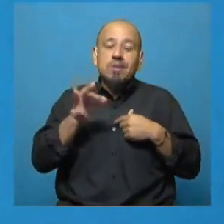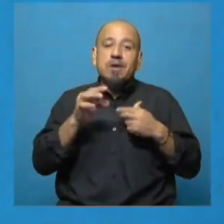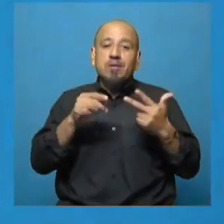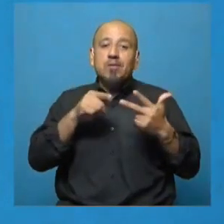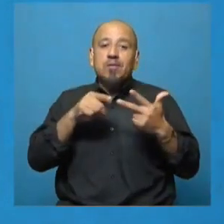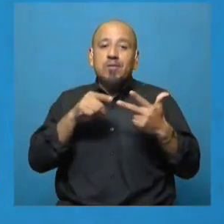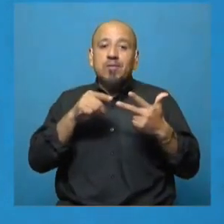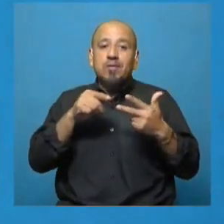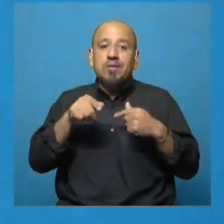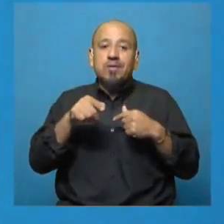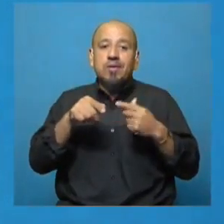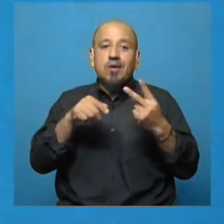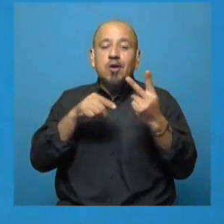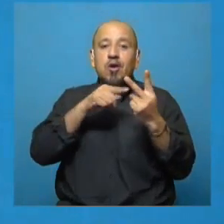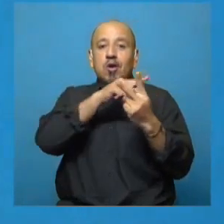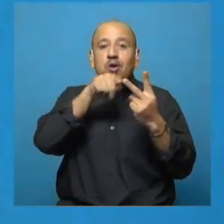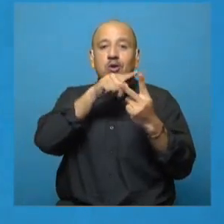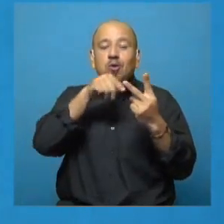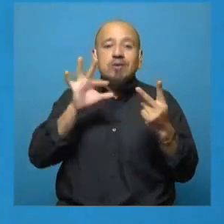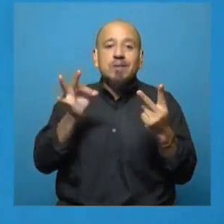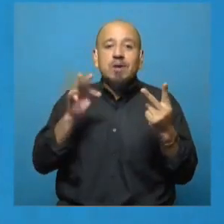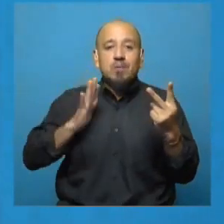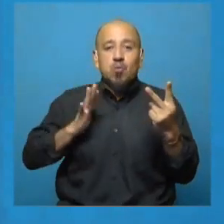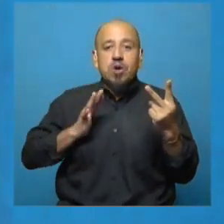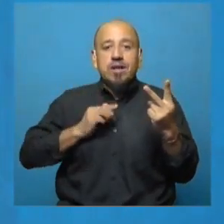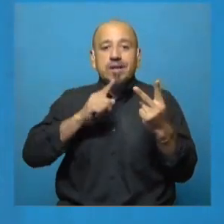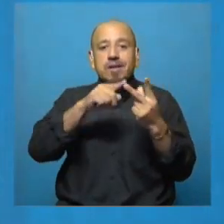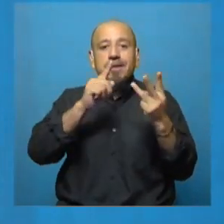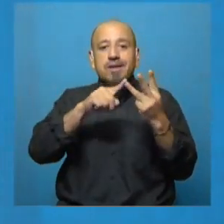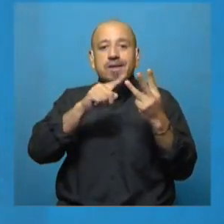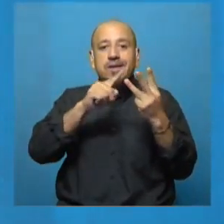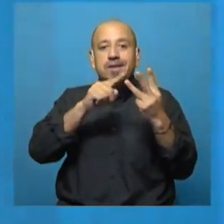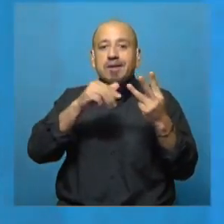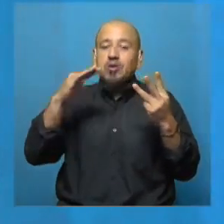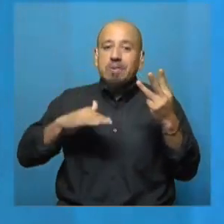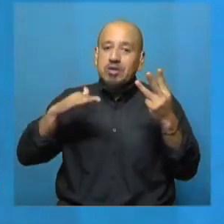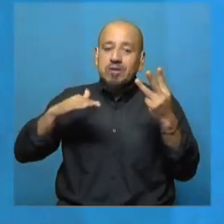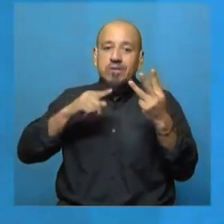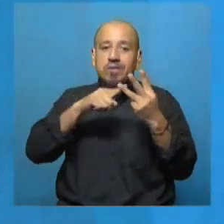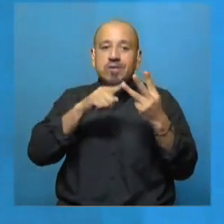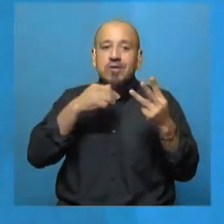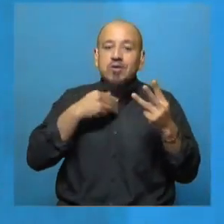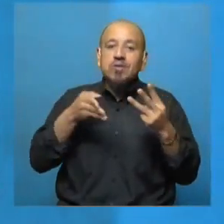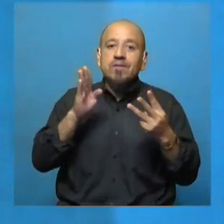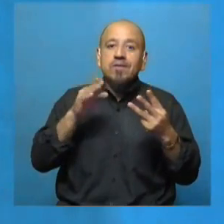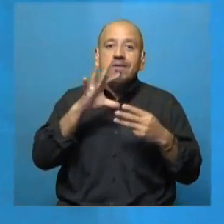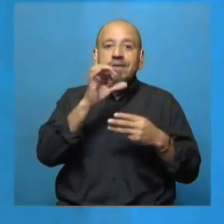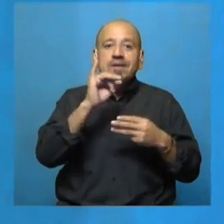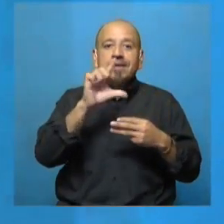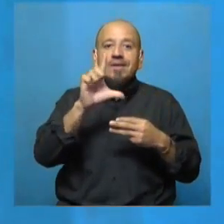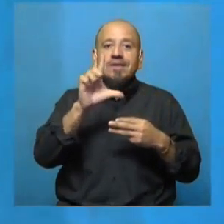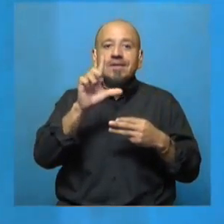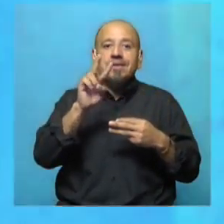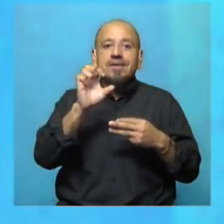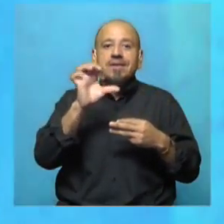este de dos hermanas maravillosas pero que me llevaron por caminos sinuosos No yo fui a ver a Silvestre con una vincha el